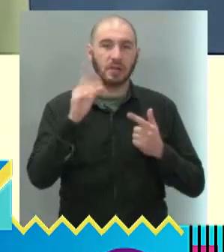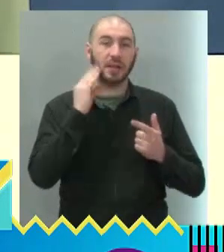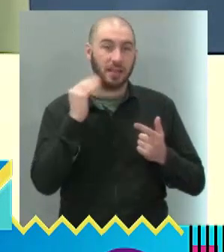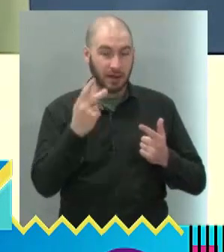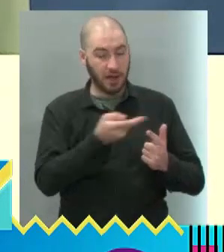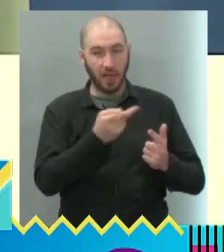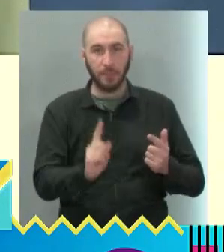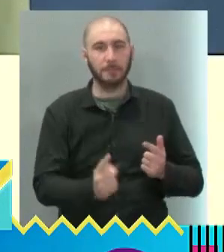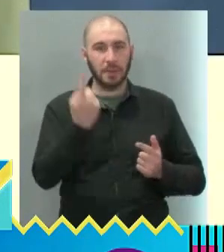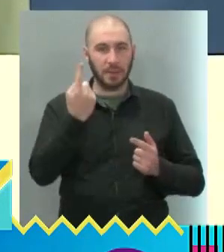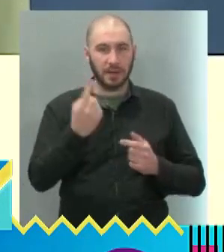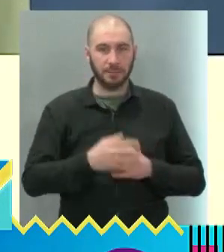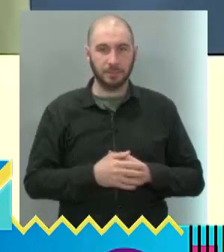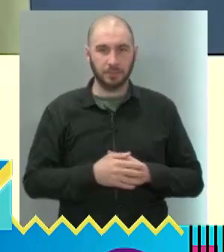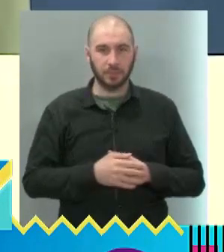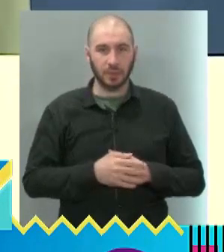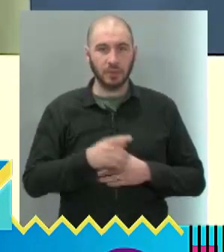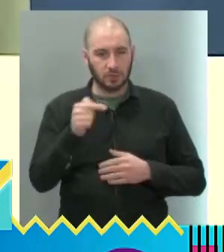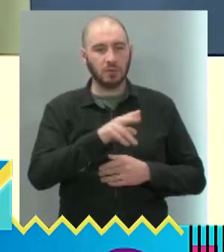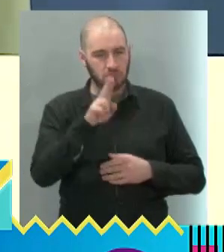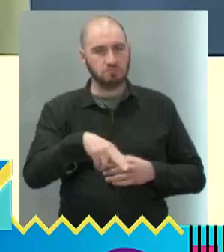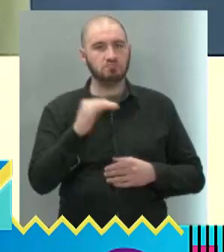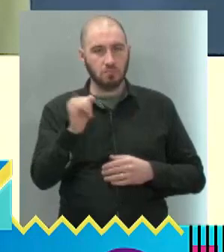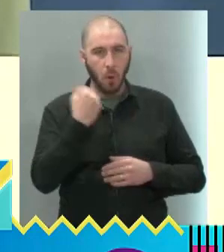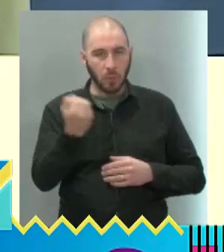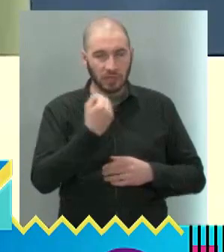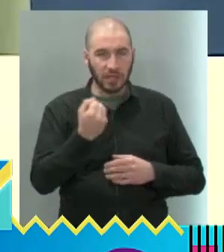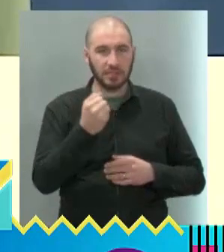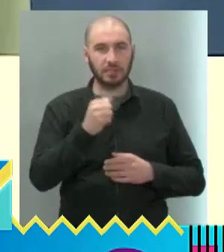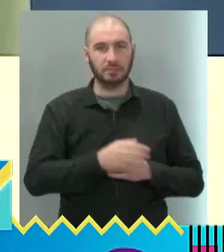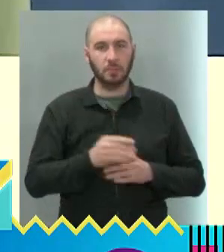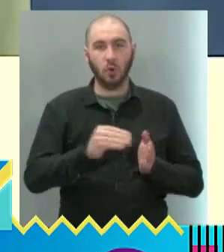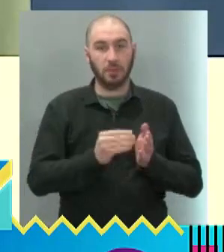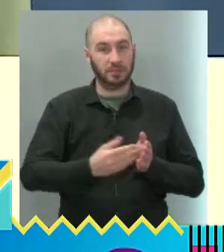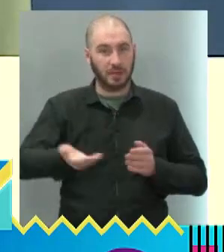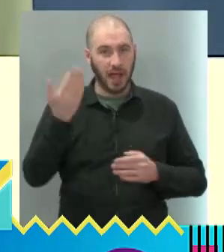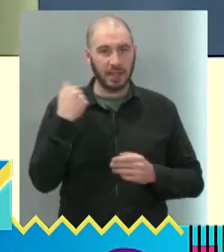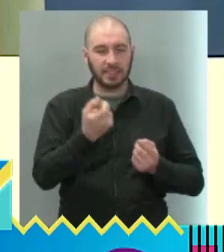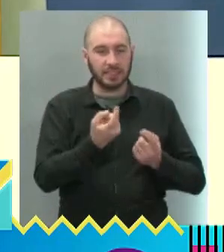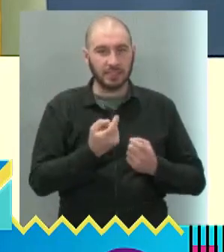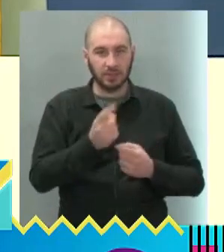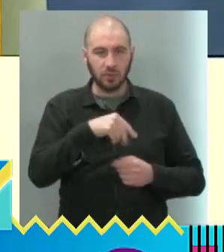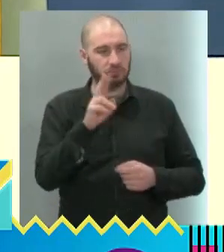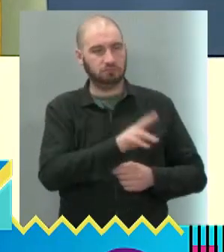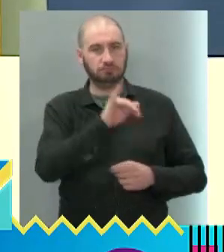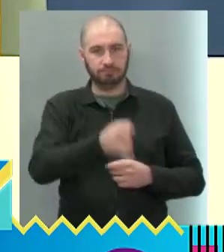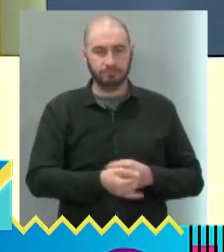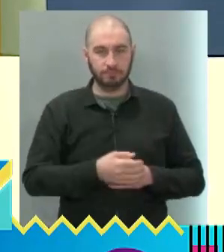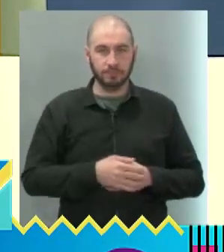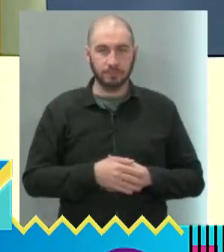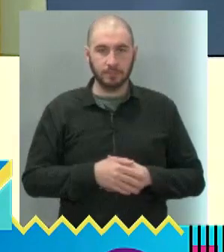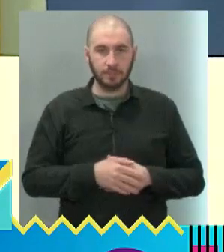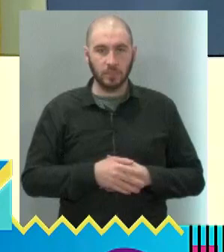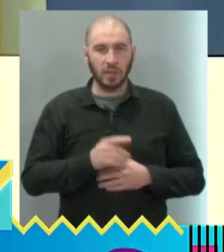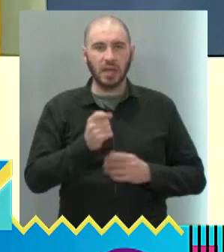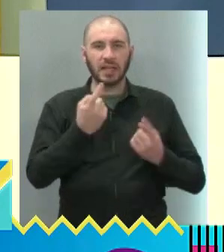Bretaña son las primeras que revisten importancia para lo que era en ese momento la necesidad de ser reconocida, comienza lo